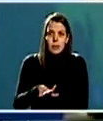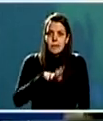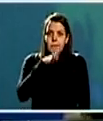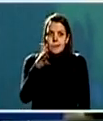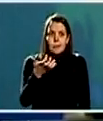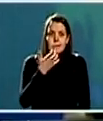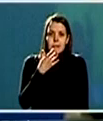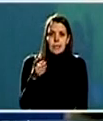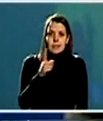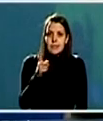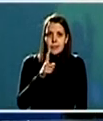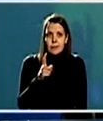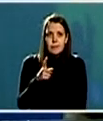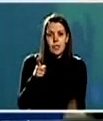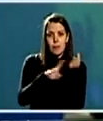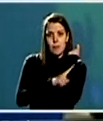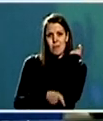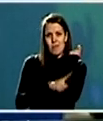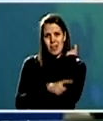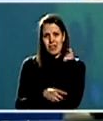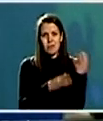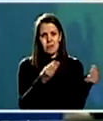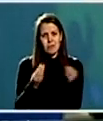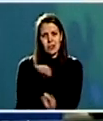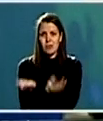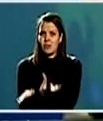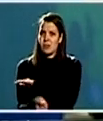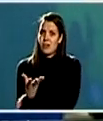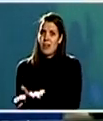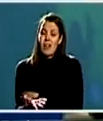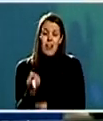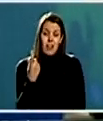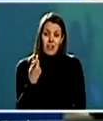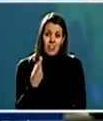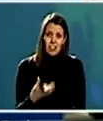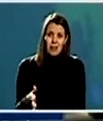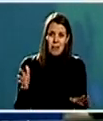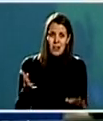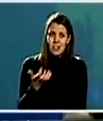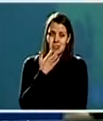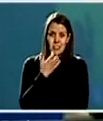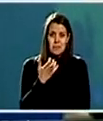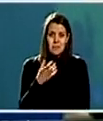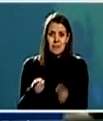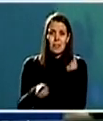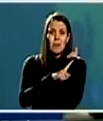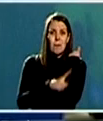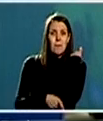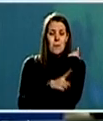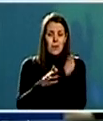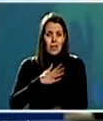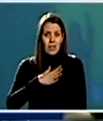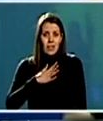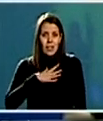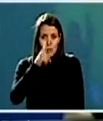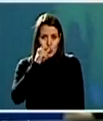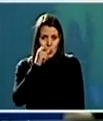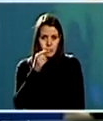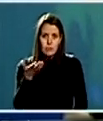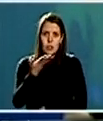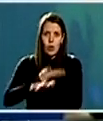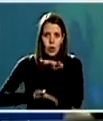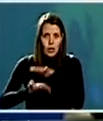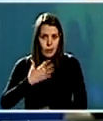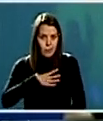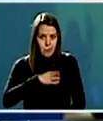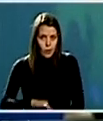decisi eno a generación de nuevos parques yo creo que podendo darse desde desde propio parque de concello de Lugo Pues